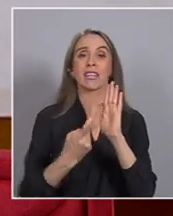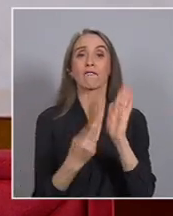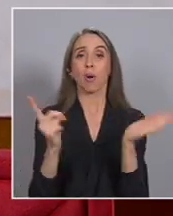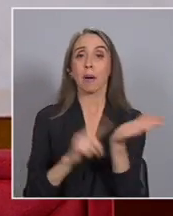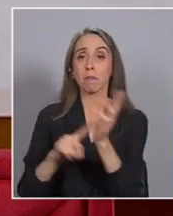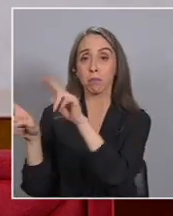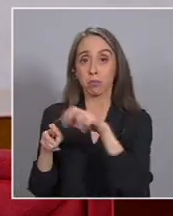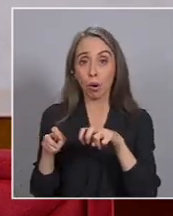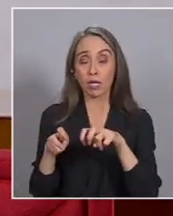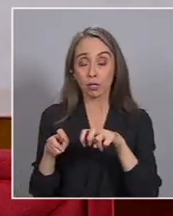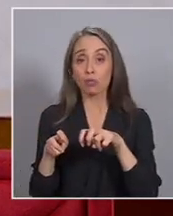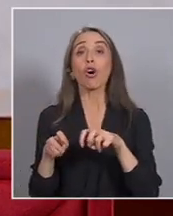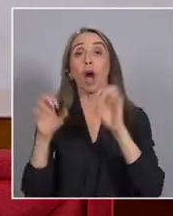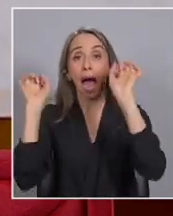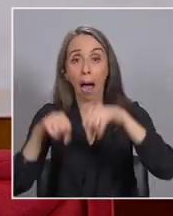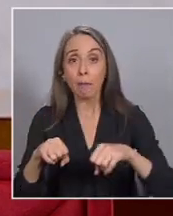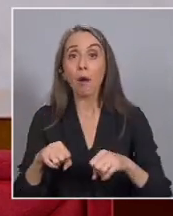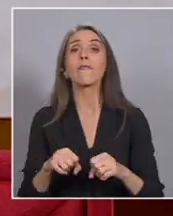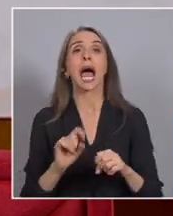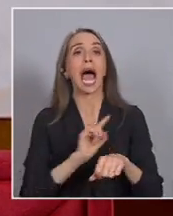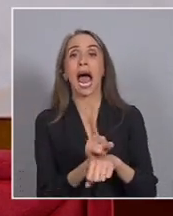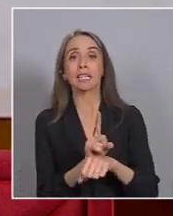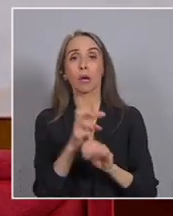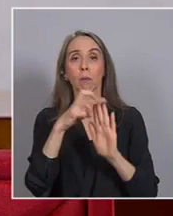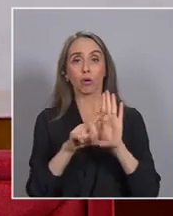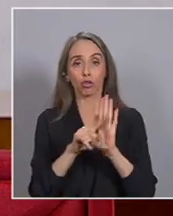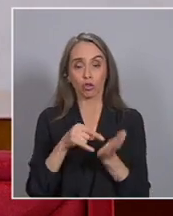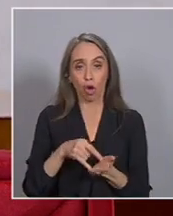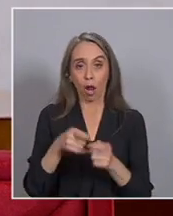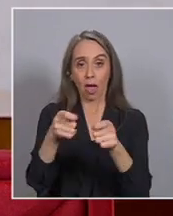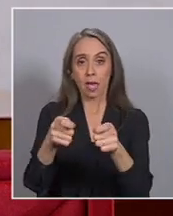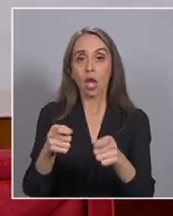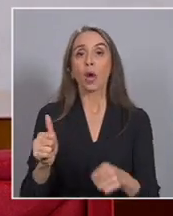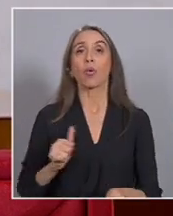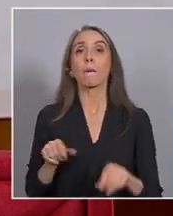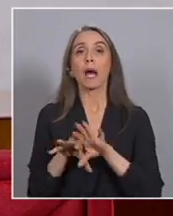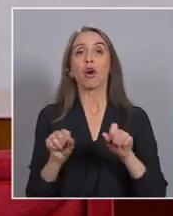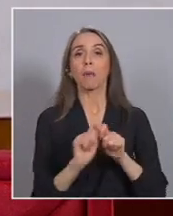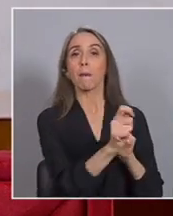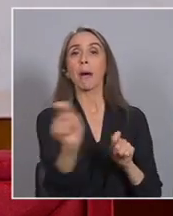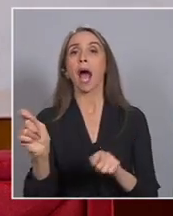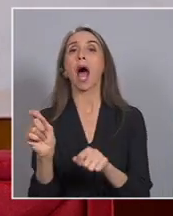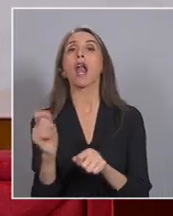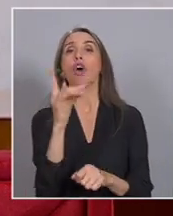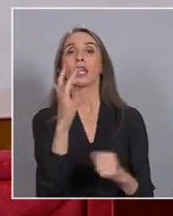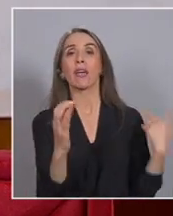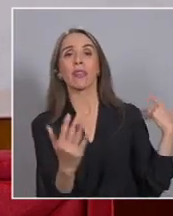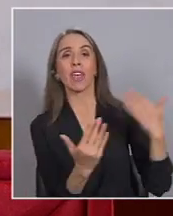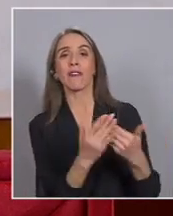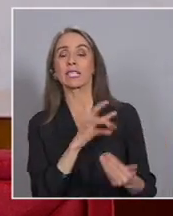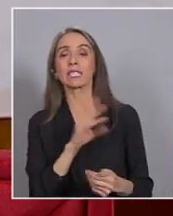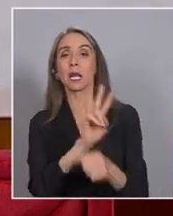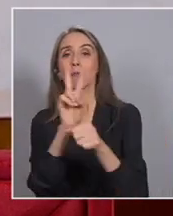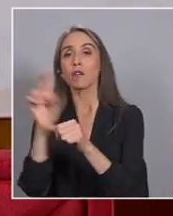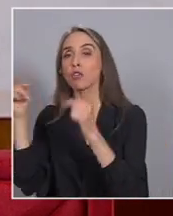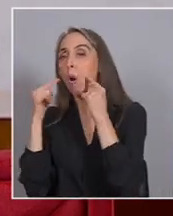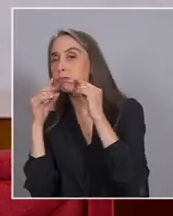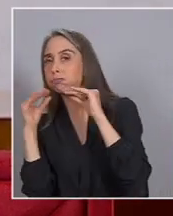inmediatamente presentaremos un proyecto para cumplir con este compromiso e invito a esta sala y a quienes